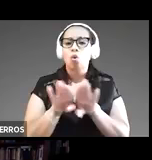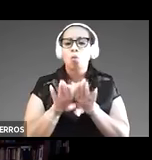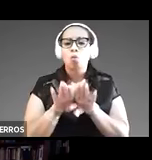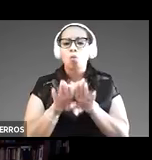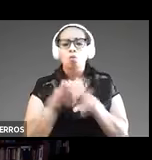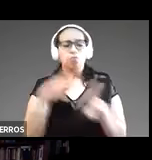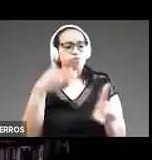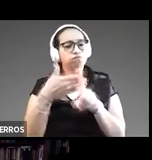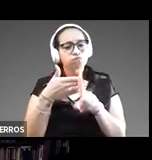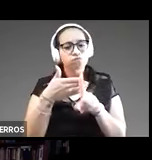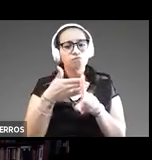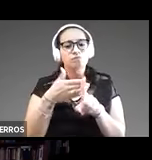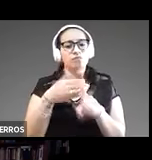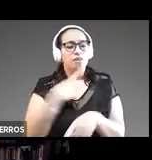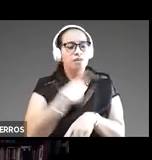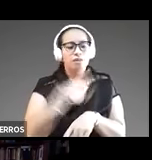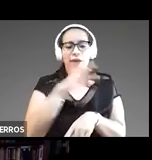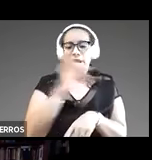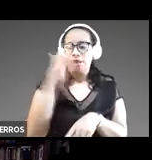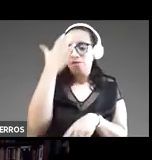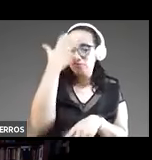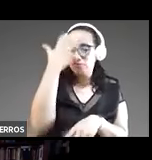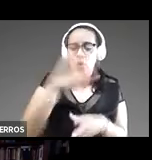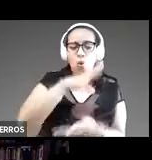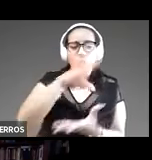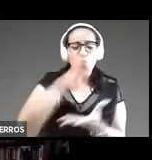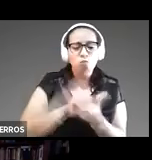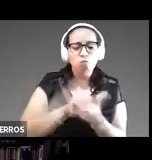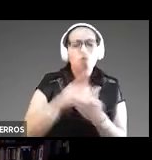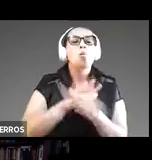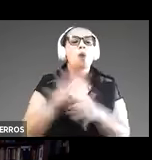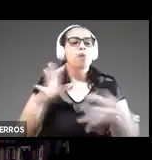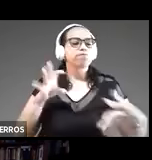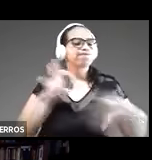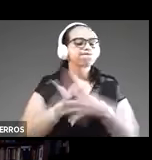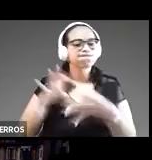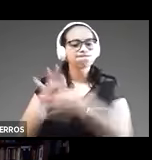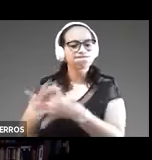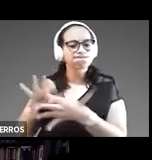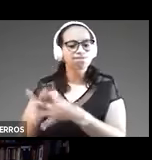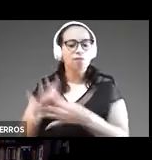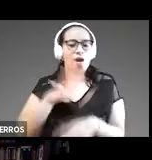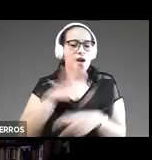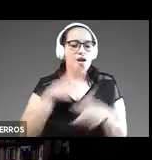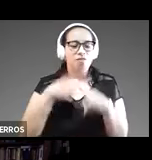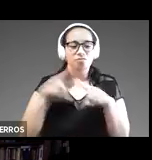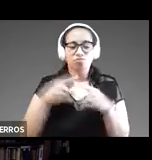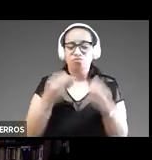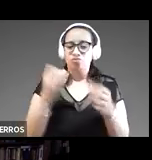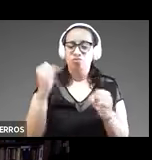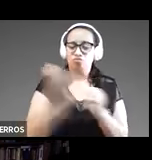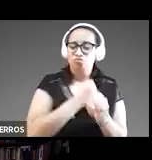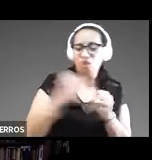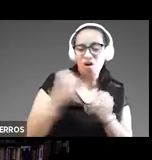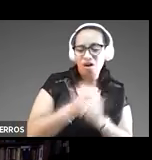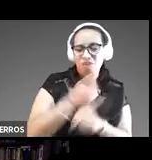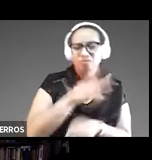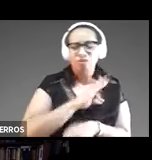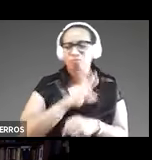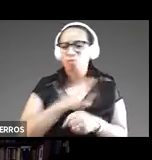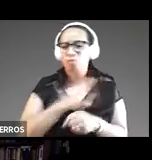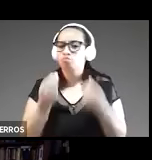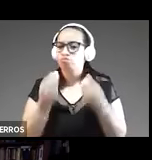fundamentales, reconociendo la integralidad de las interseccionalidades. Como decías, Vida, hay todas estas vivencias y estas posibilidades que no son